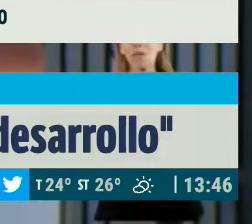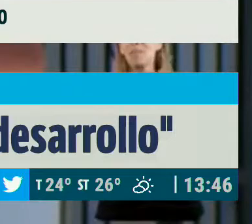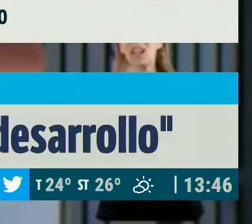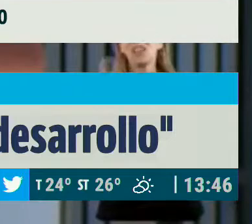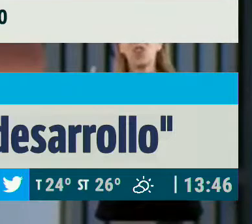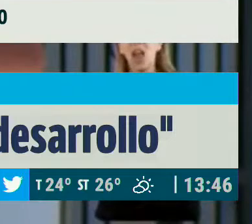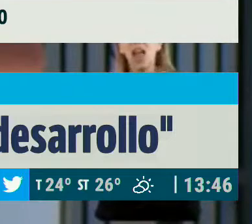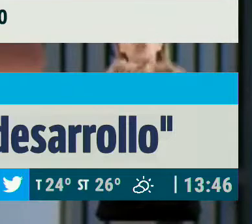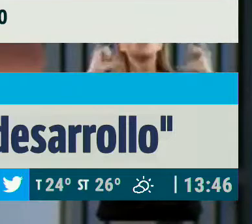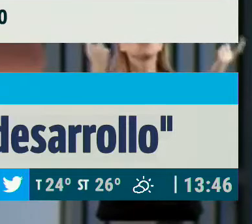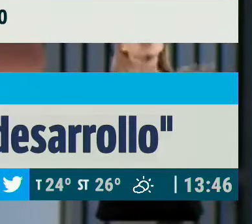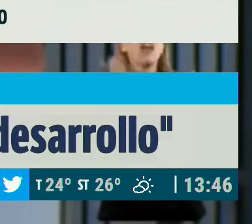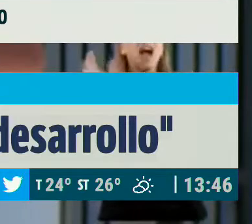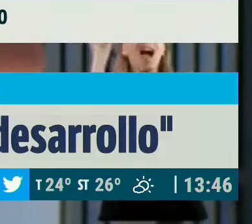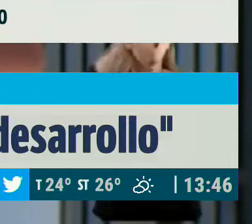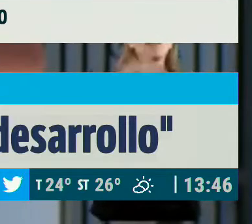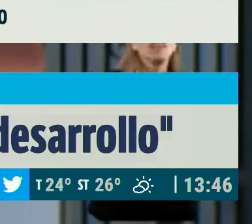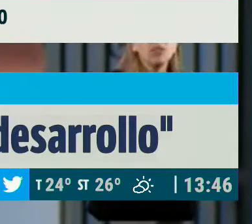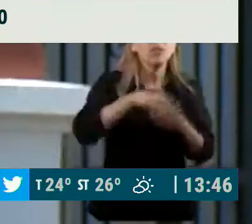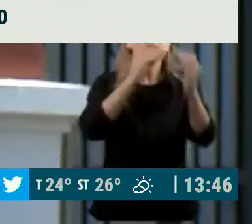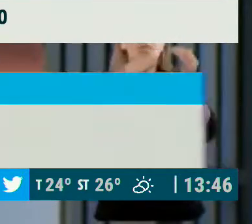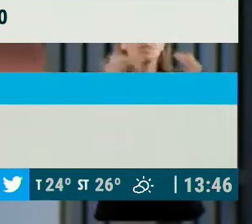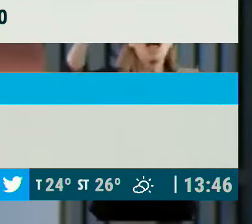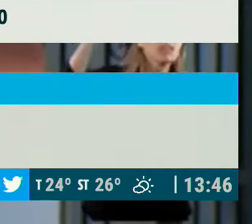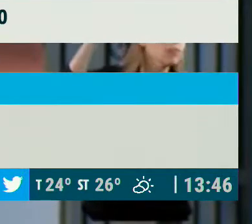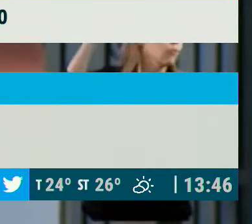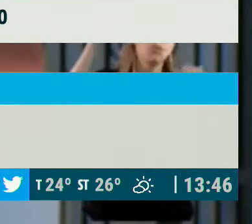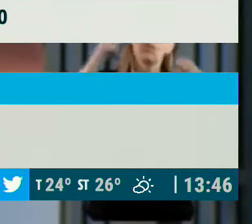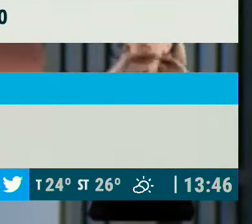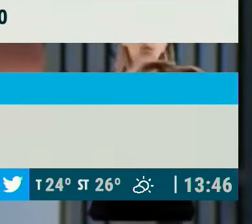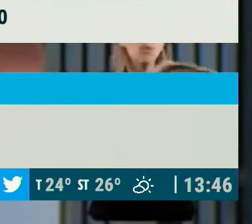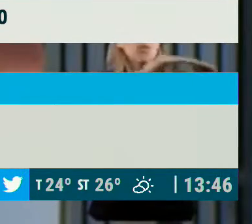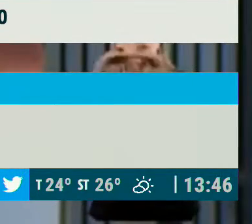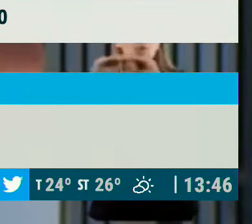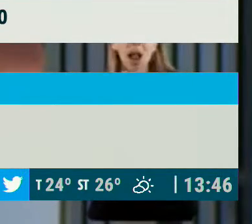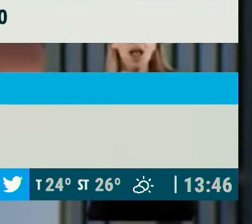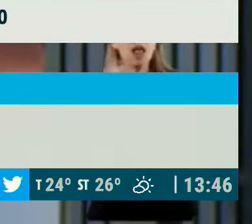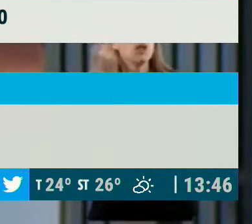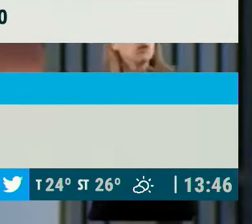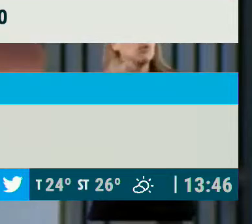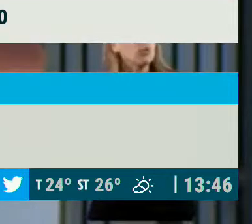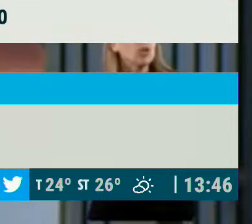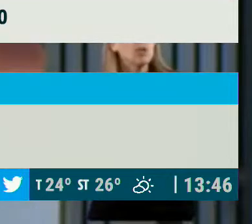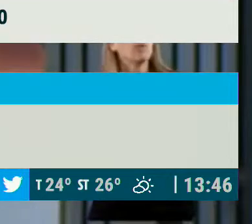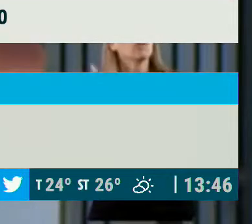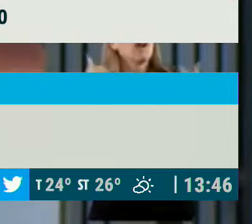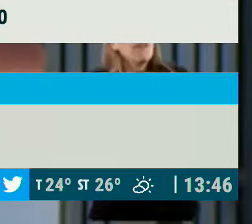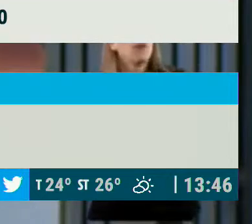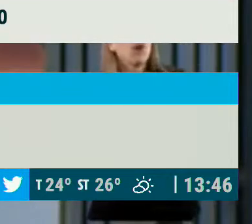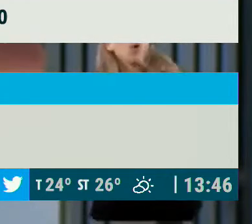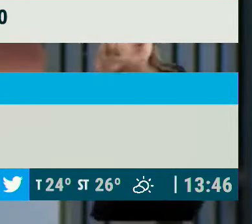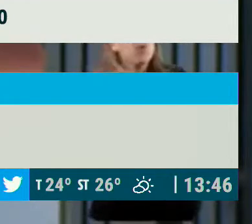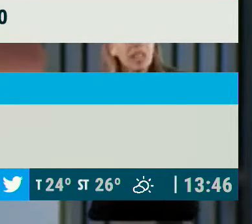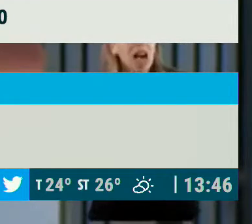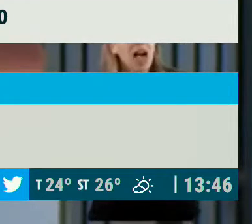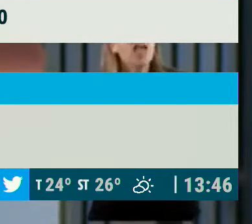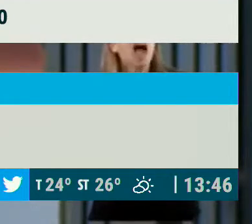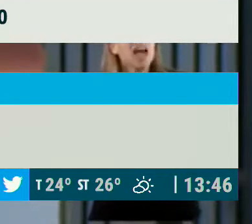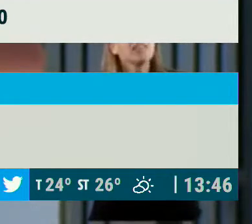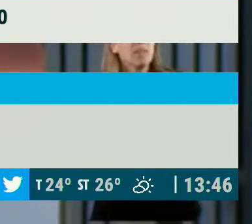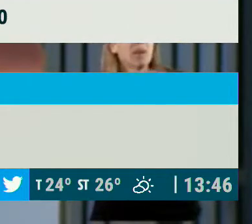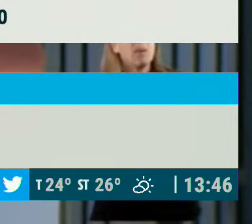país. Nadie puede estar por encima de nuestra patria. Forjemos todos los días la unidad que nos va a sacar